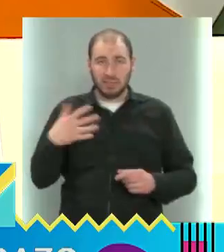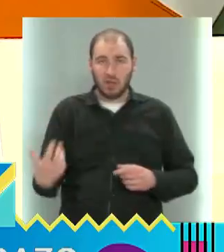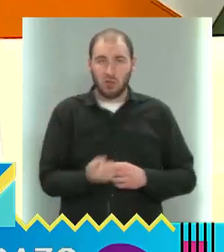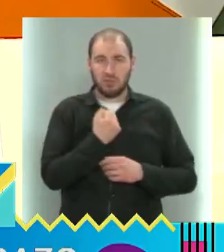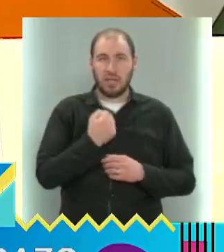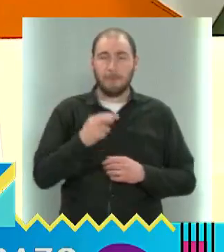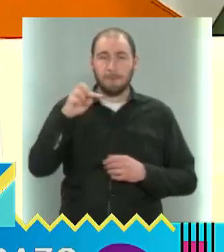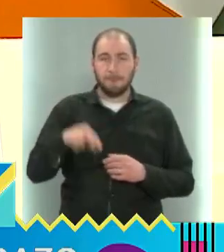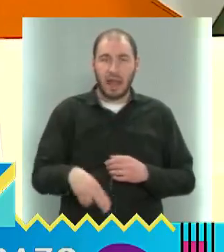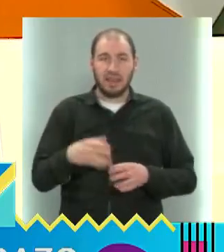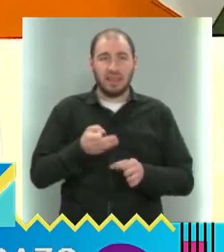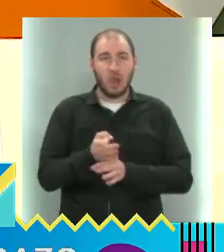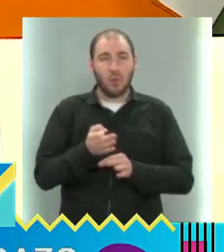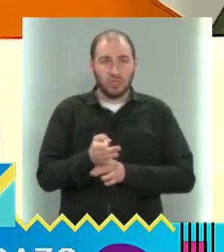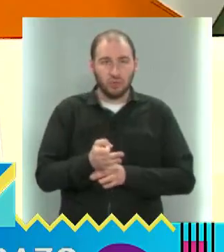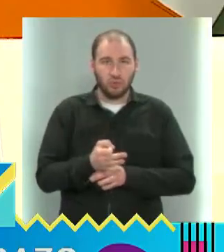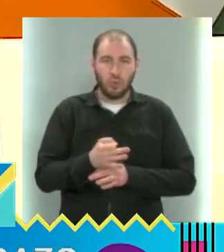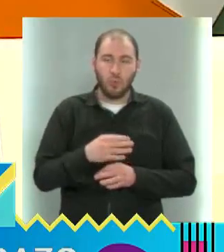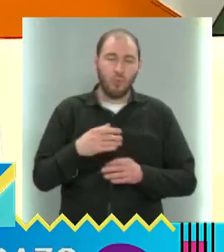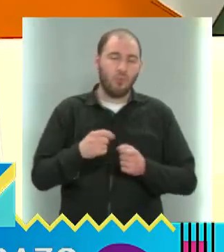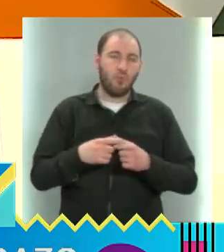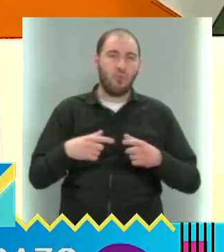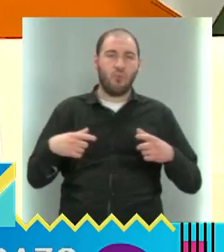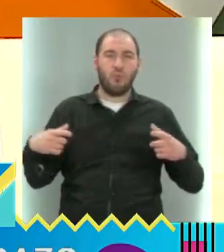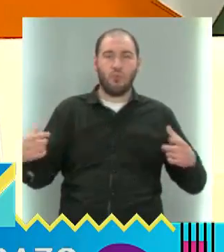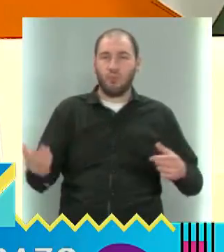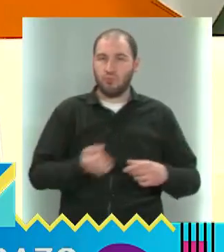logrado políticas de educación muy, muy extendidas y